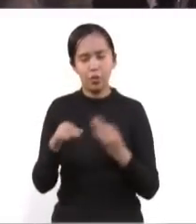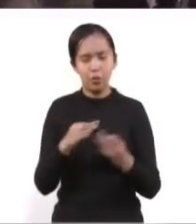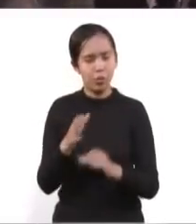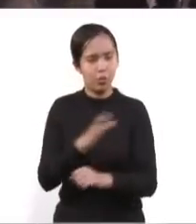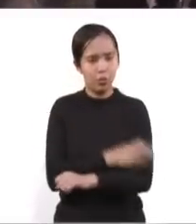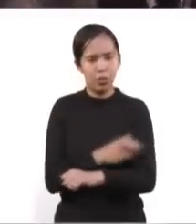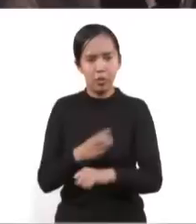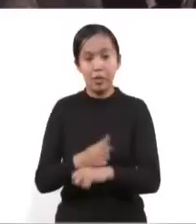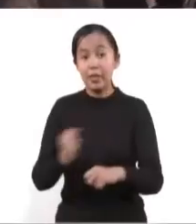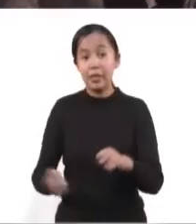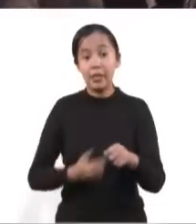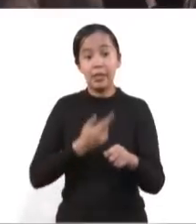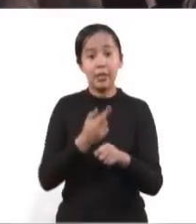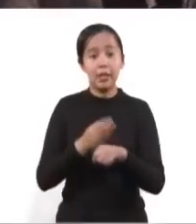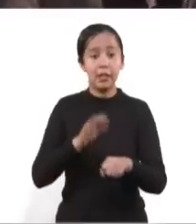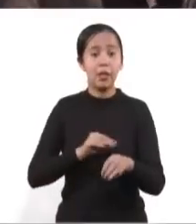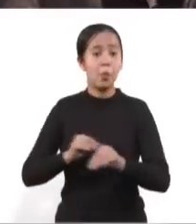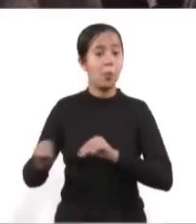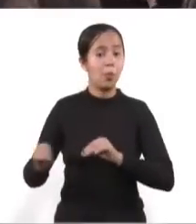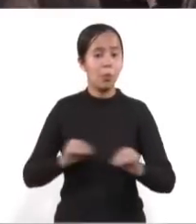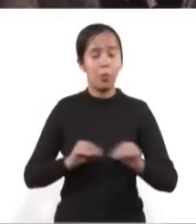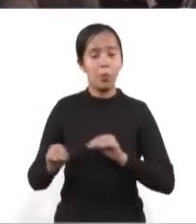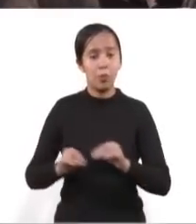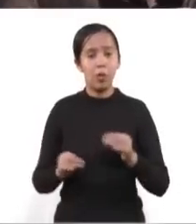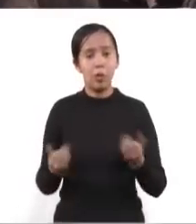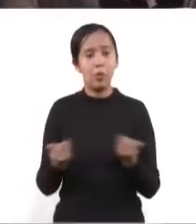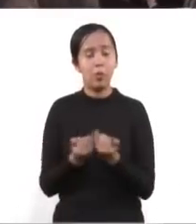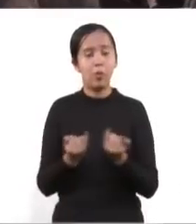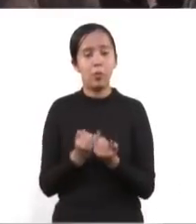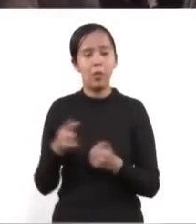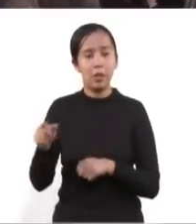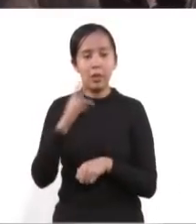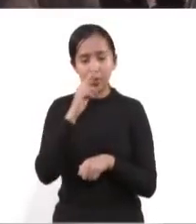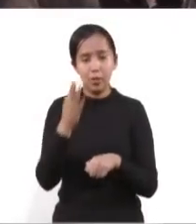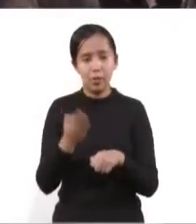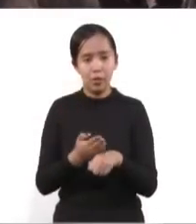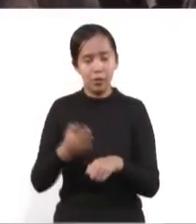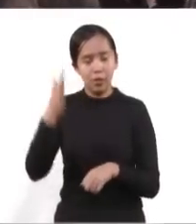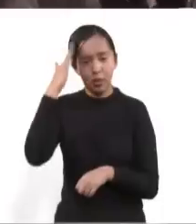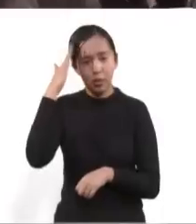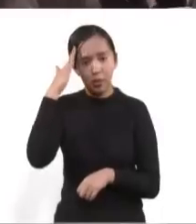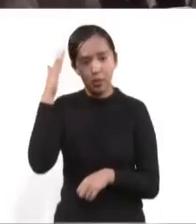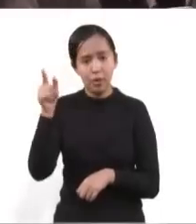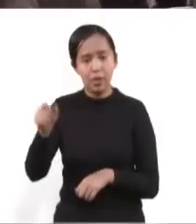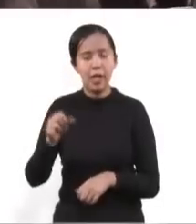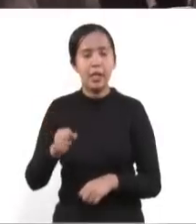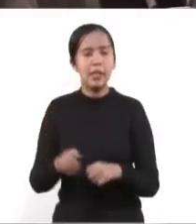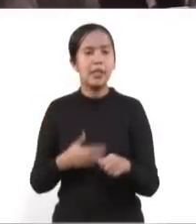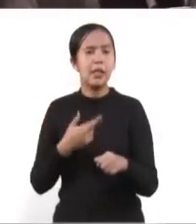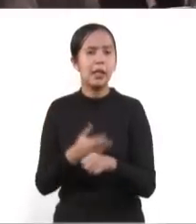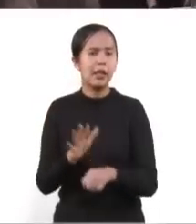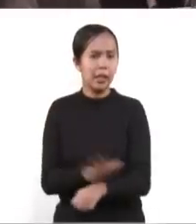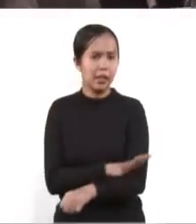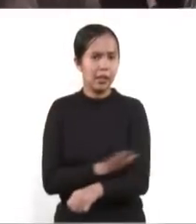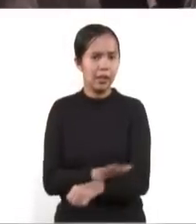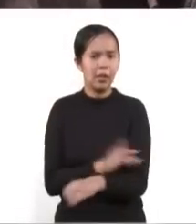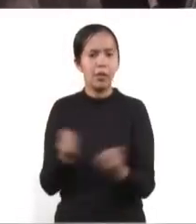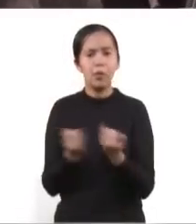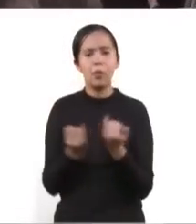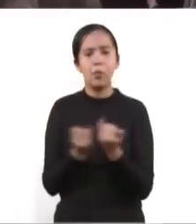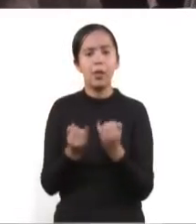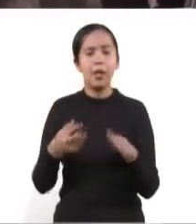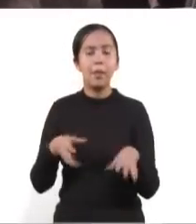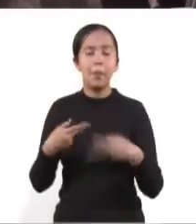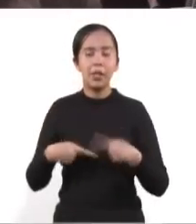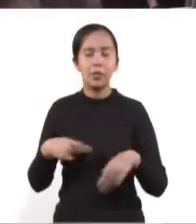al secretario de Movilidad, al representante de la Secretaría de Energía, a los trabajadores